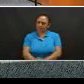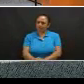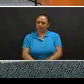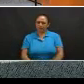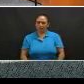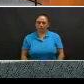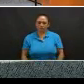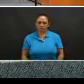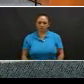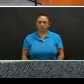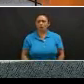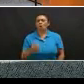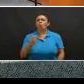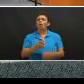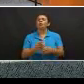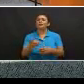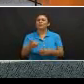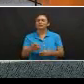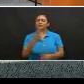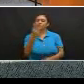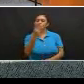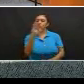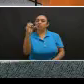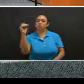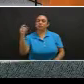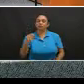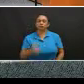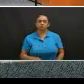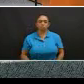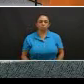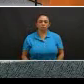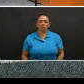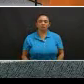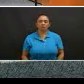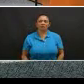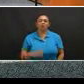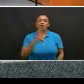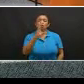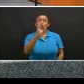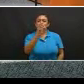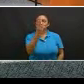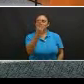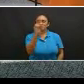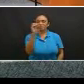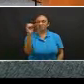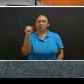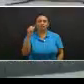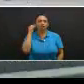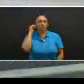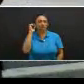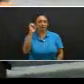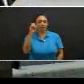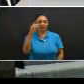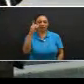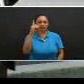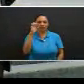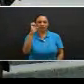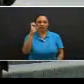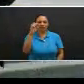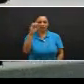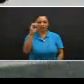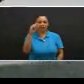que era un departamento de 300, y de repente, los 300 de Gedeón, ¿verdad? Están, y de repente el departamento con